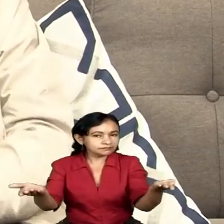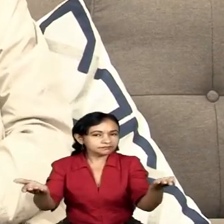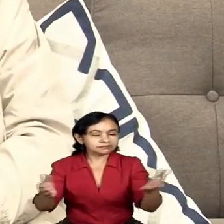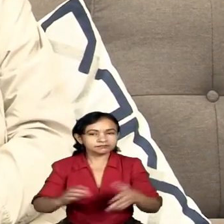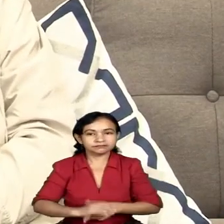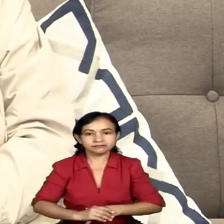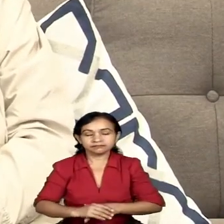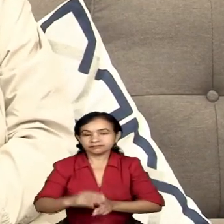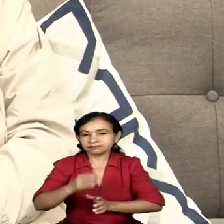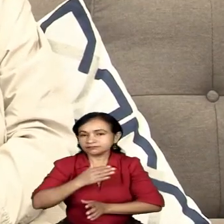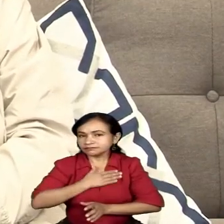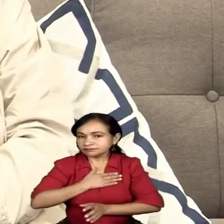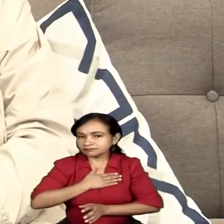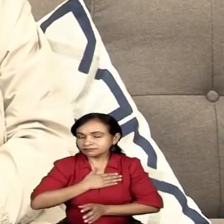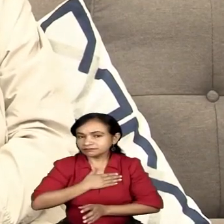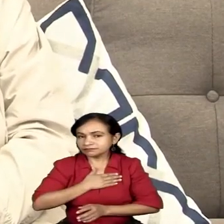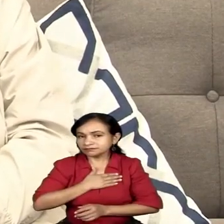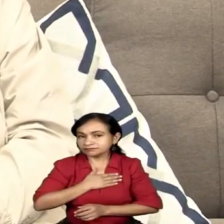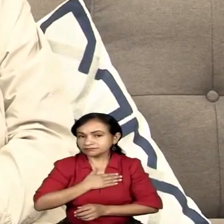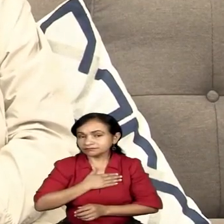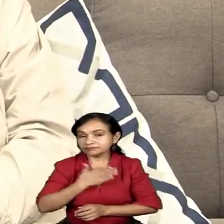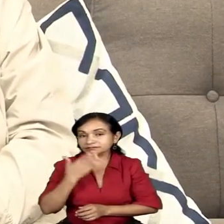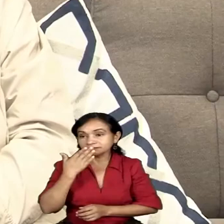Fíjate que para mí, un hecho actual,